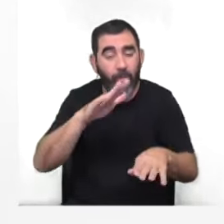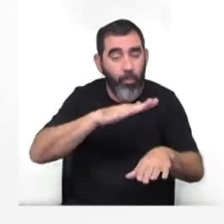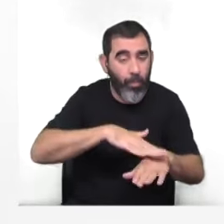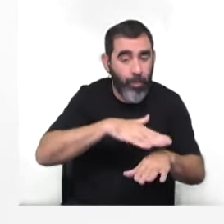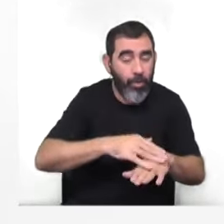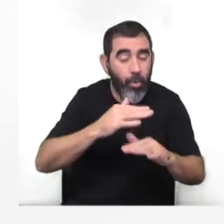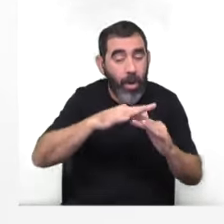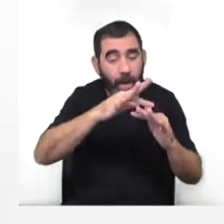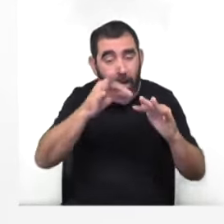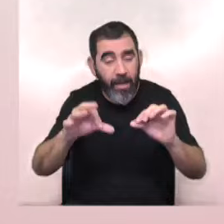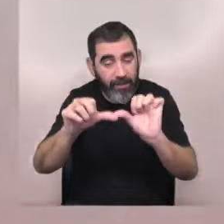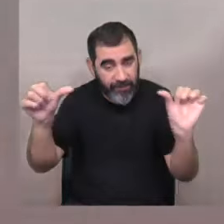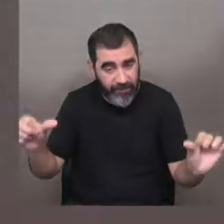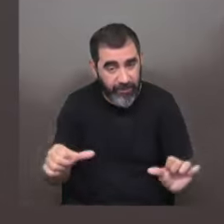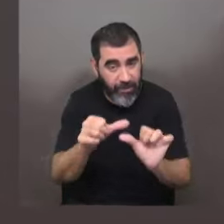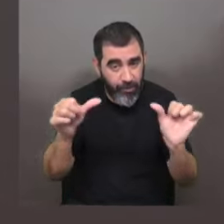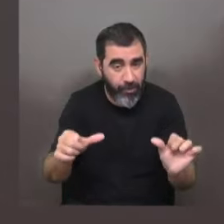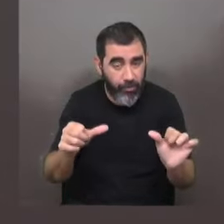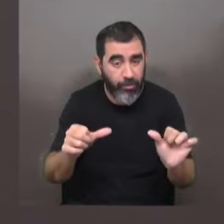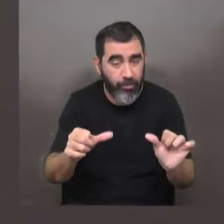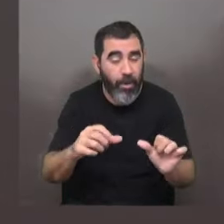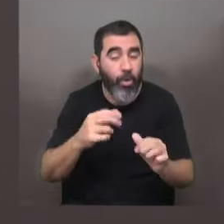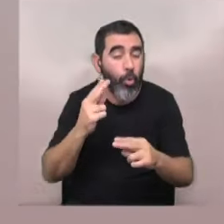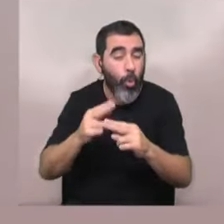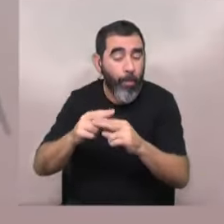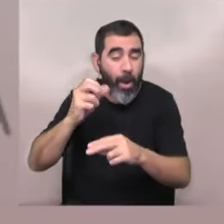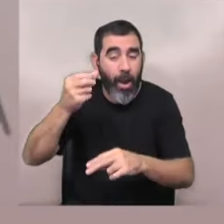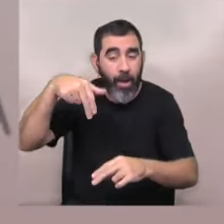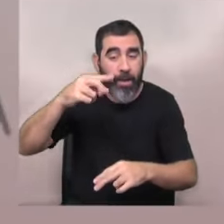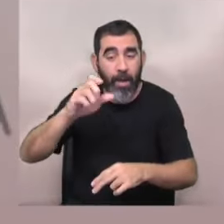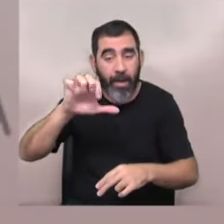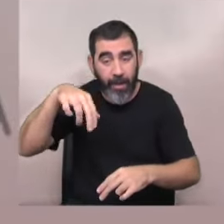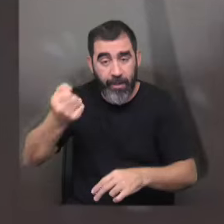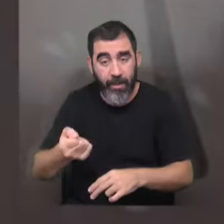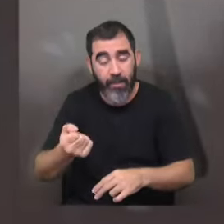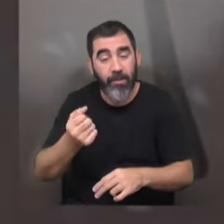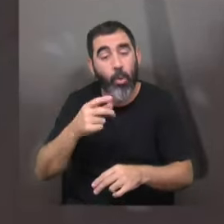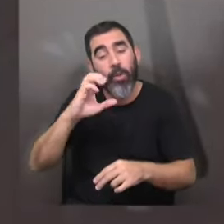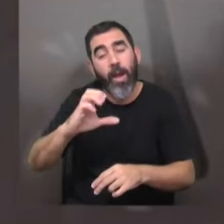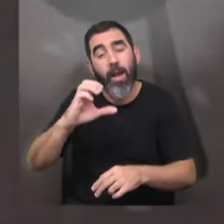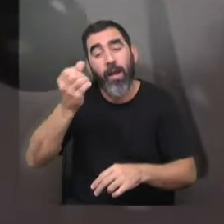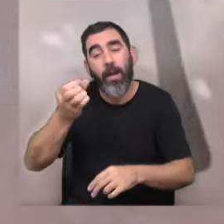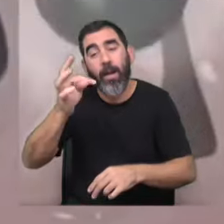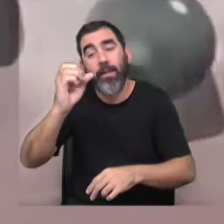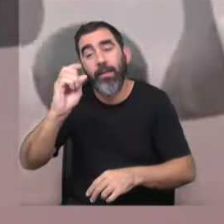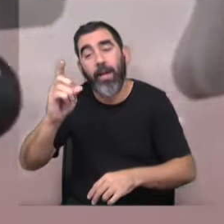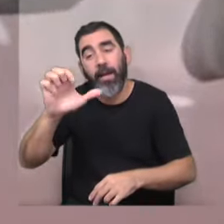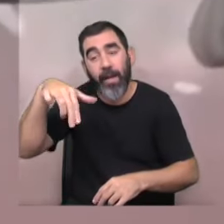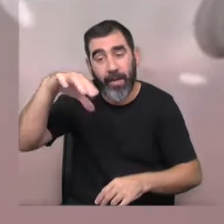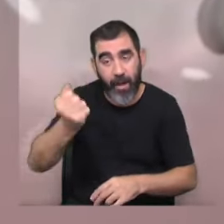fase de crecimiento activo, que nosotros le decimos anágena, una fase de transición, que es la fase catágena,